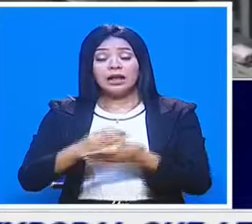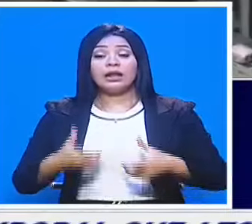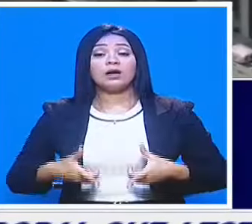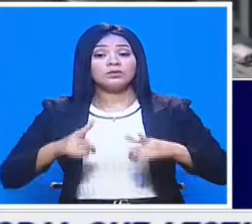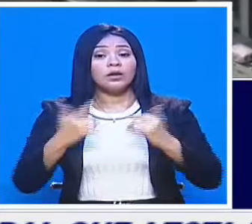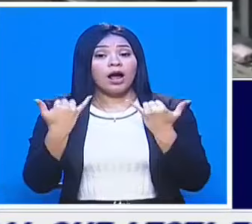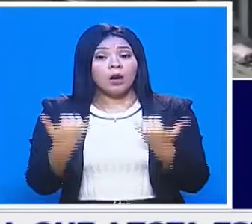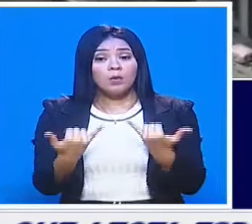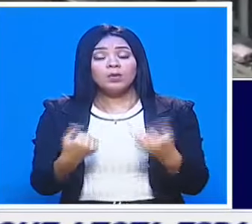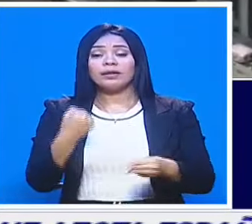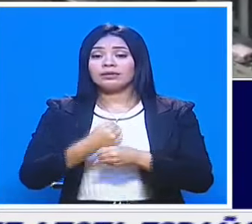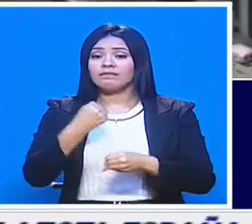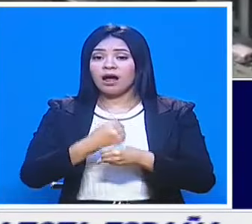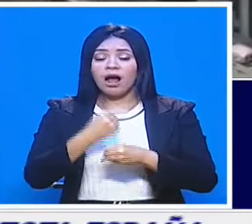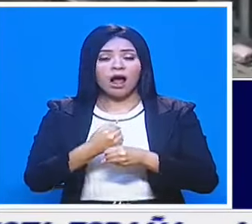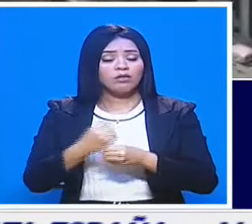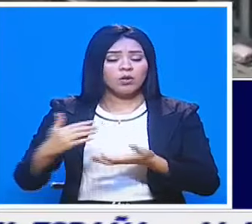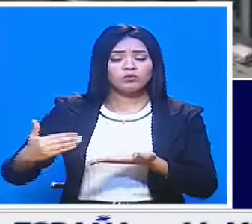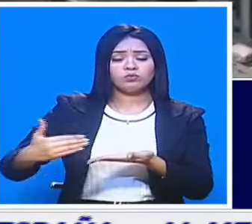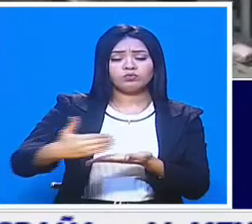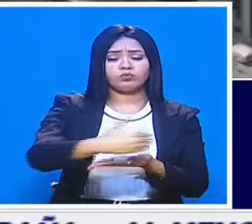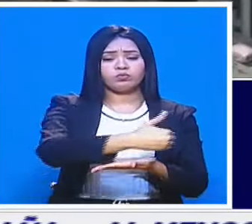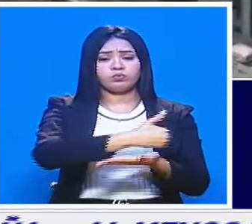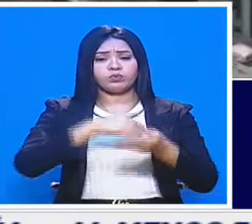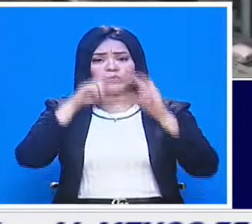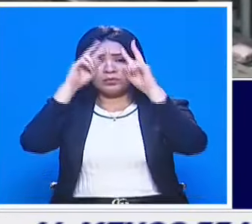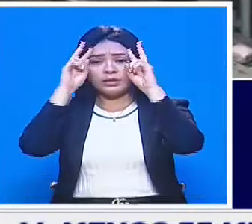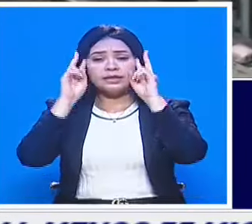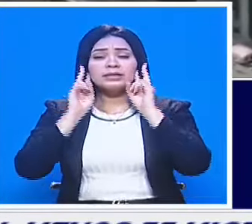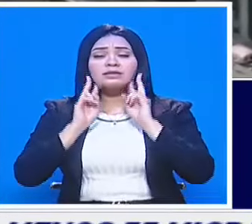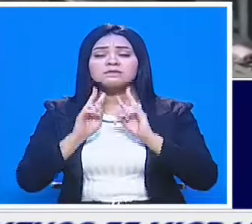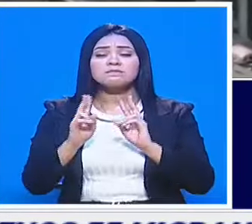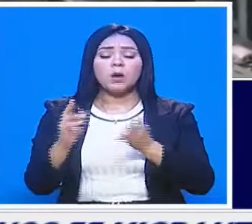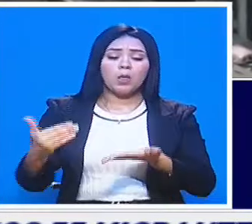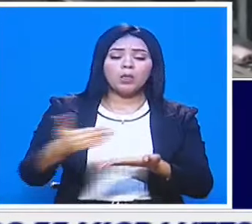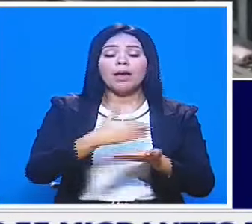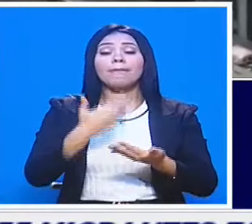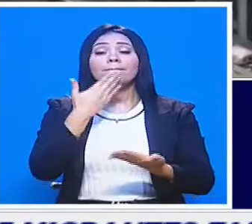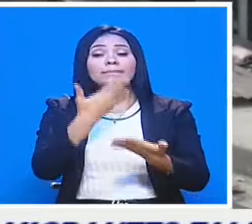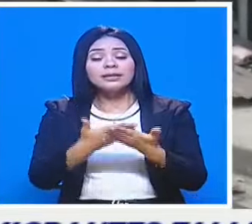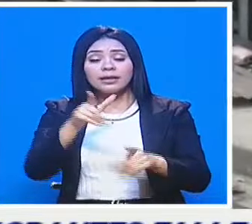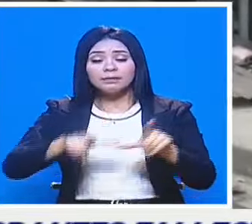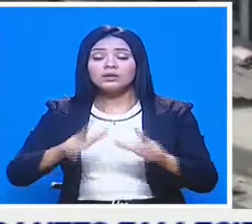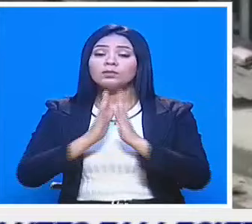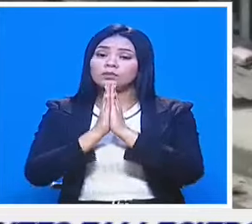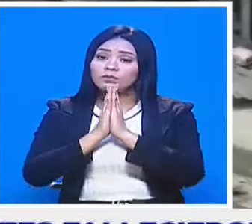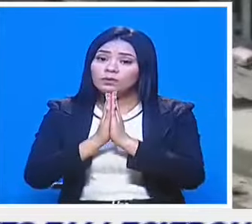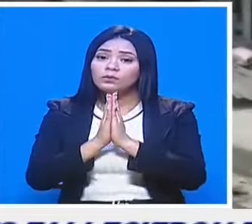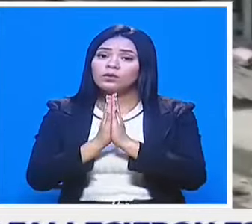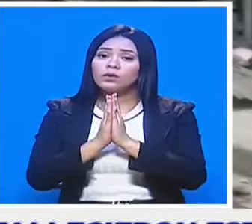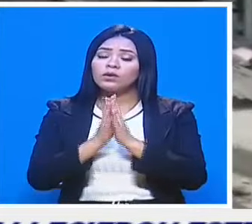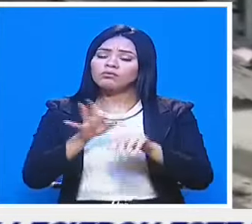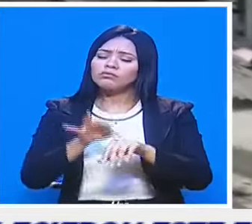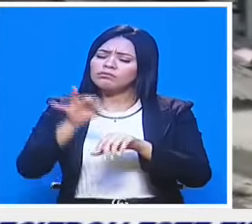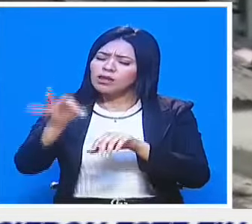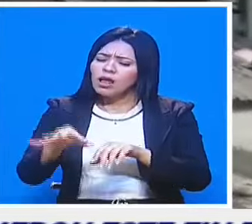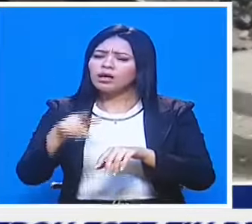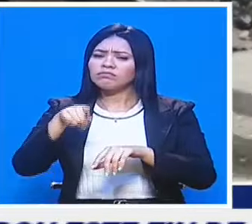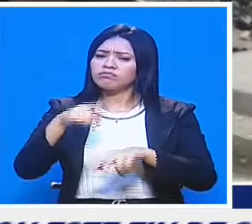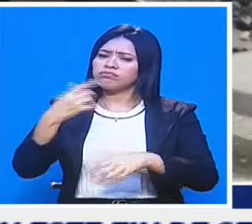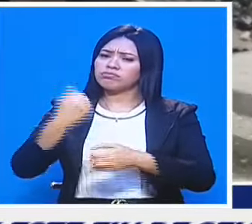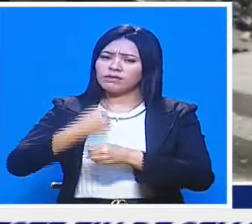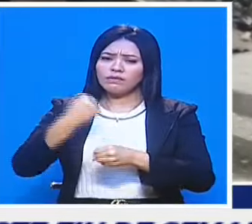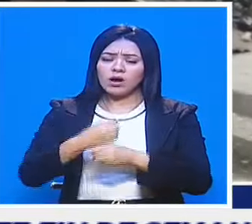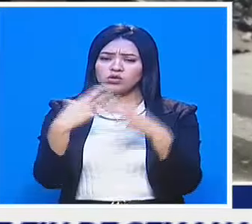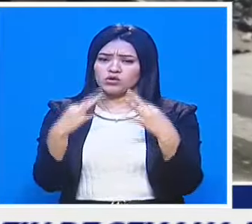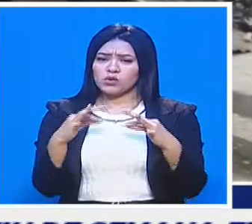continúan trabajando en el levantamiento de escombros y piden a las personas que por favor dejen trabajar para poder agilizar el proceso. Es